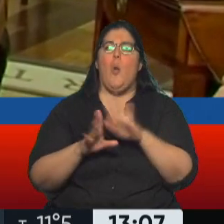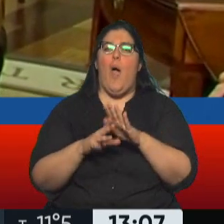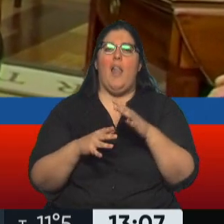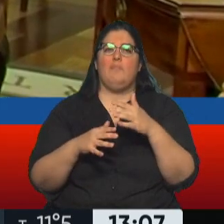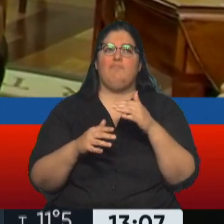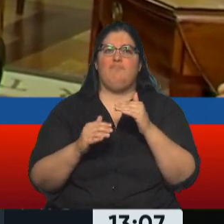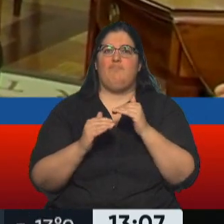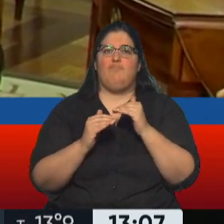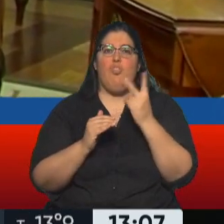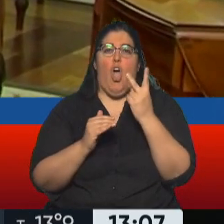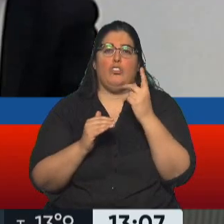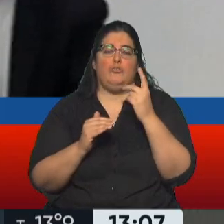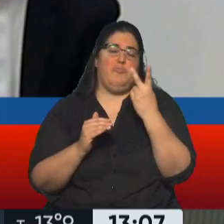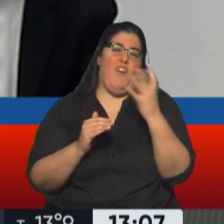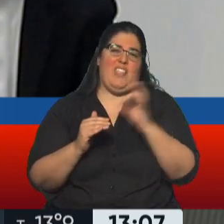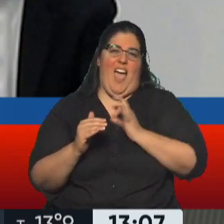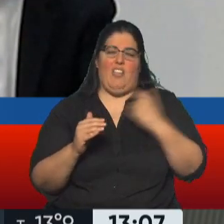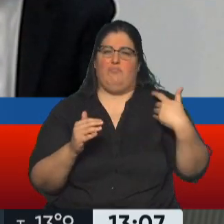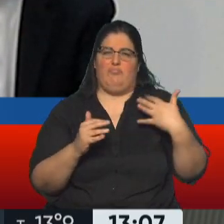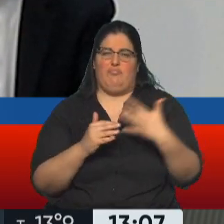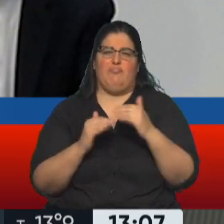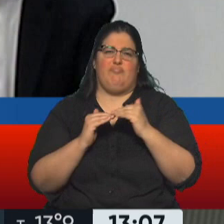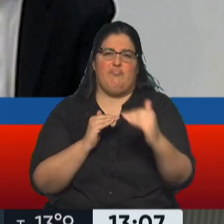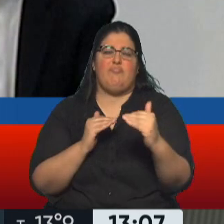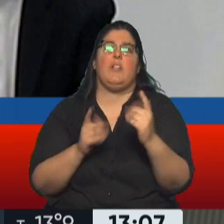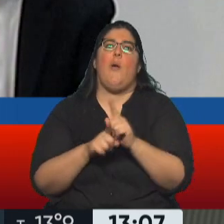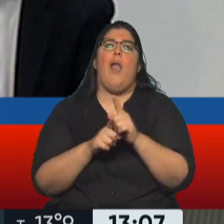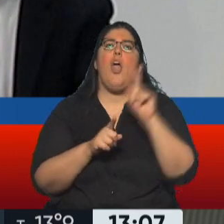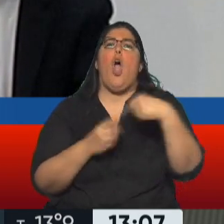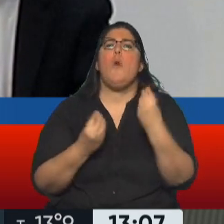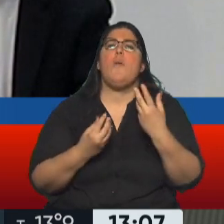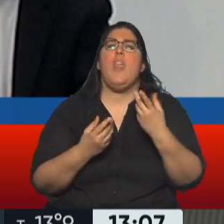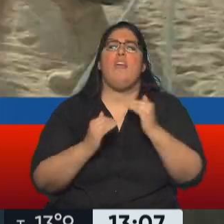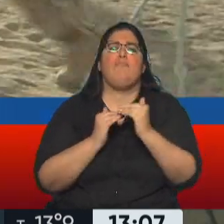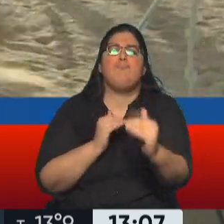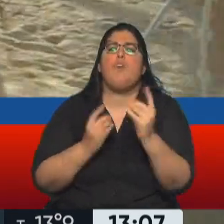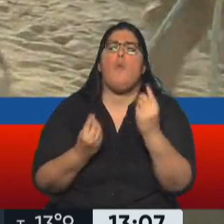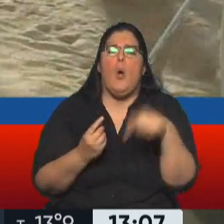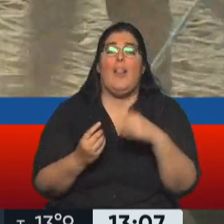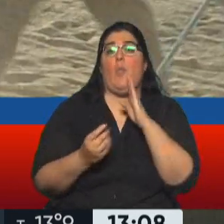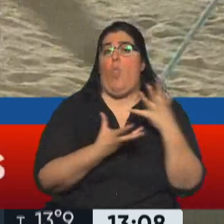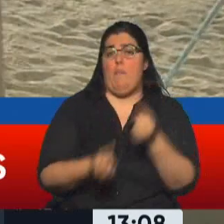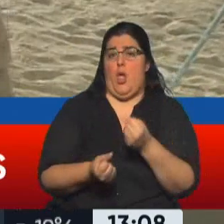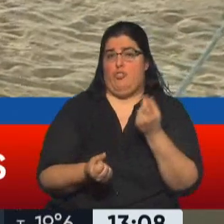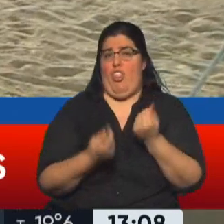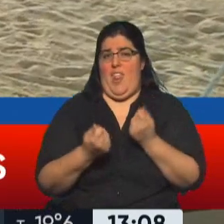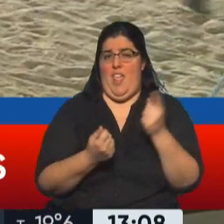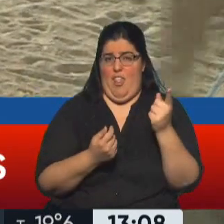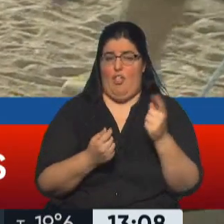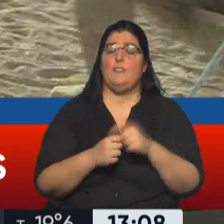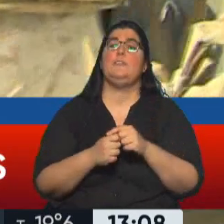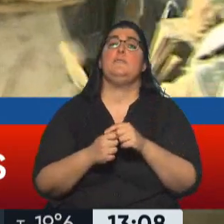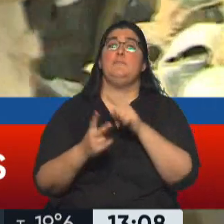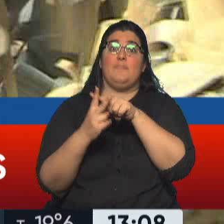terreno durante 2 décadas con el poder de fuego y el dinero de los Estados Unidos. Apenas esas 2